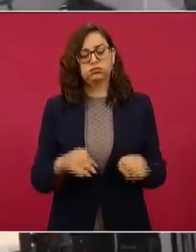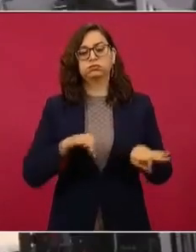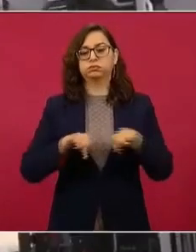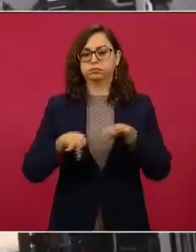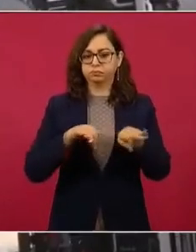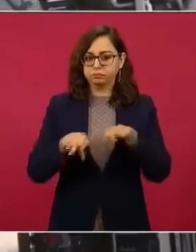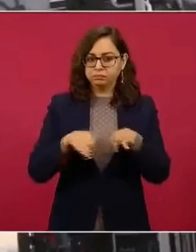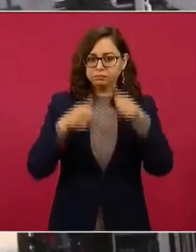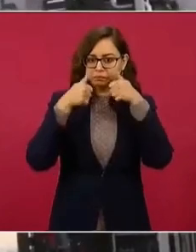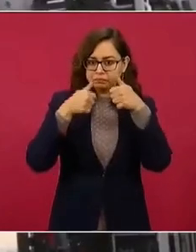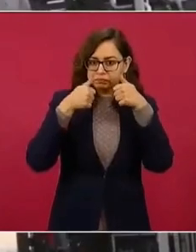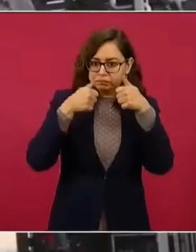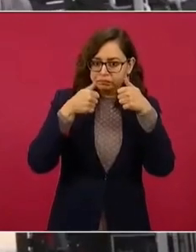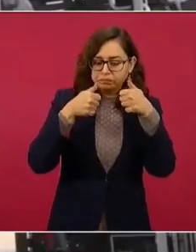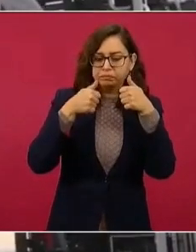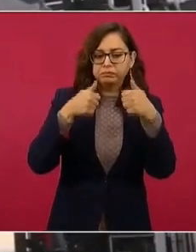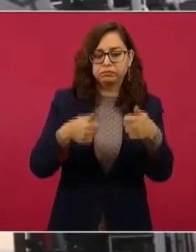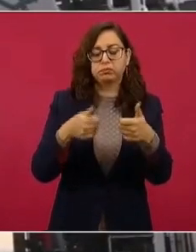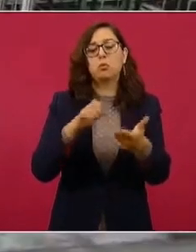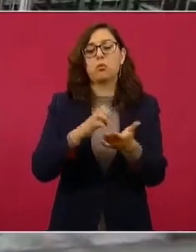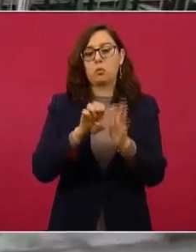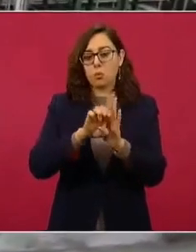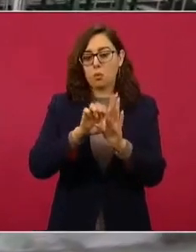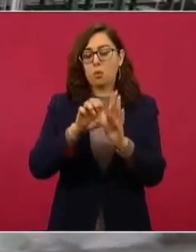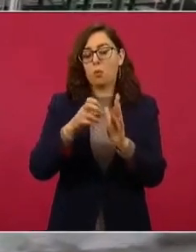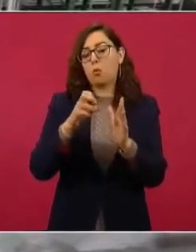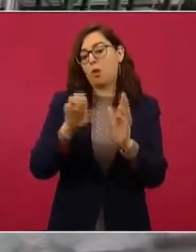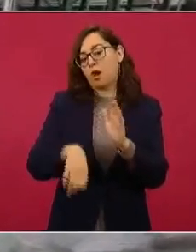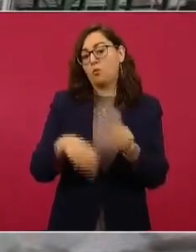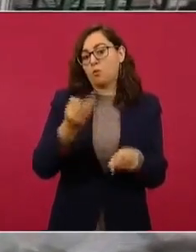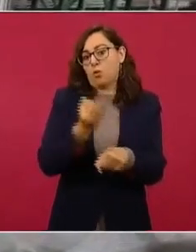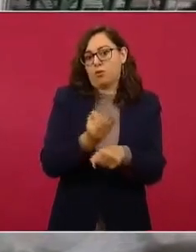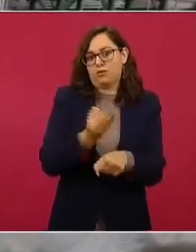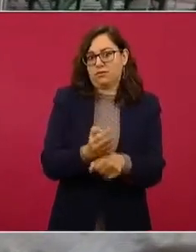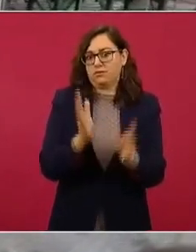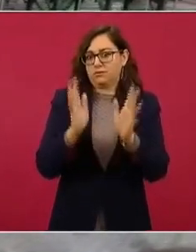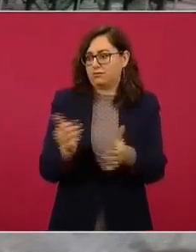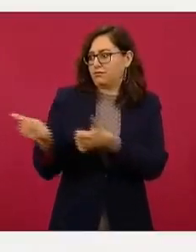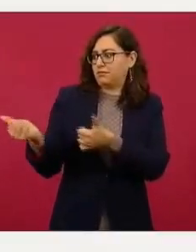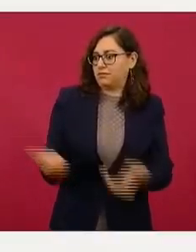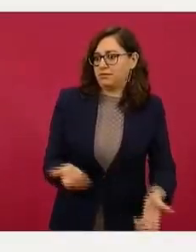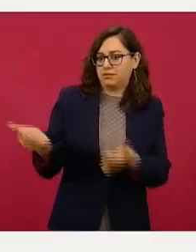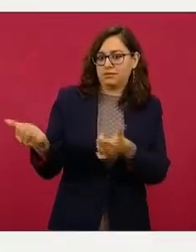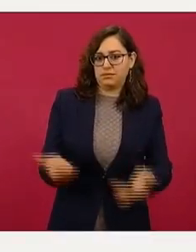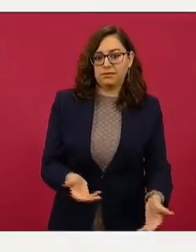temprana. Gracias a eso, hoy se reciben los equipos críticos y de servicio.